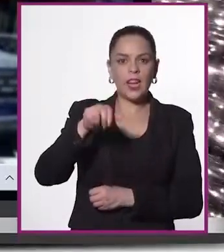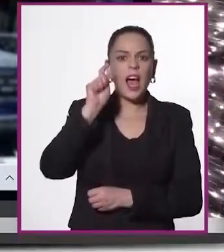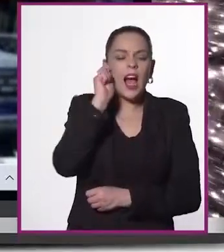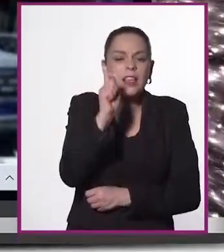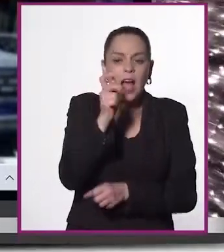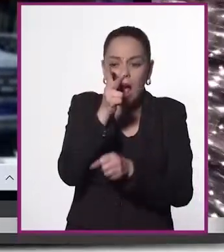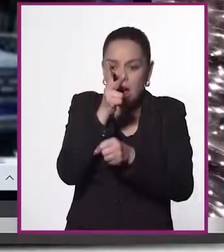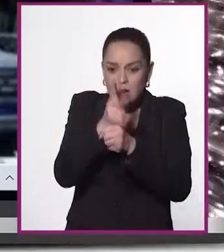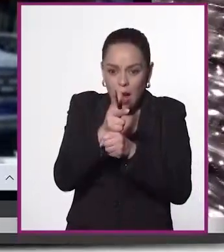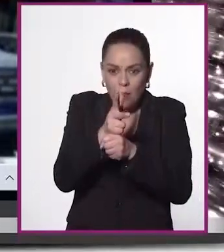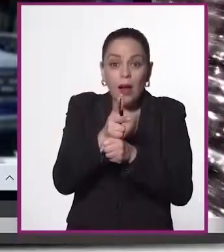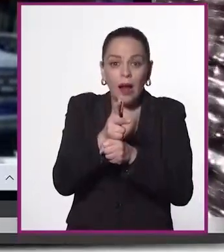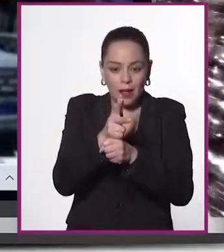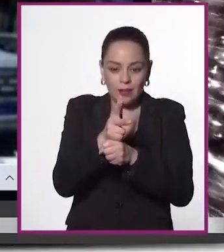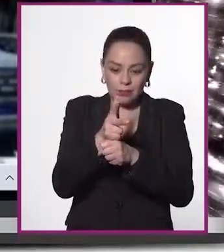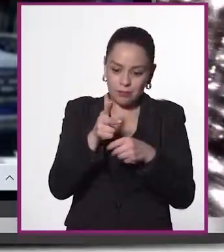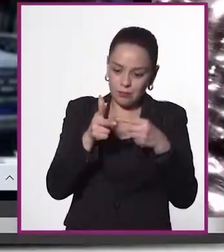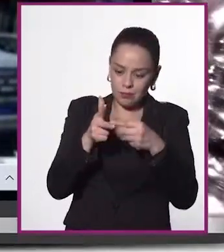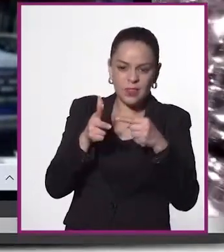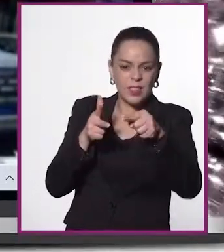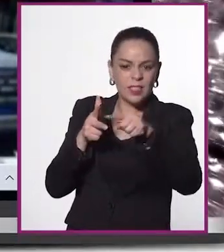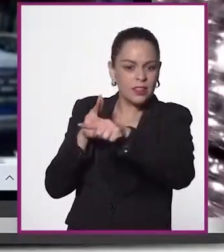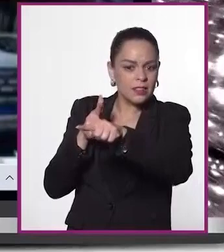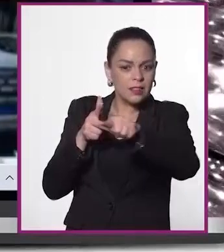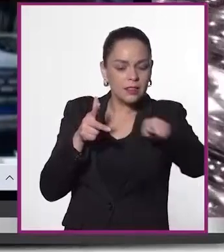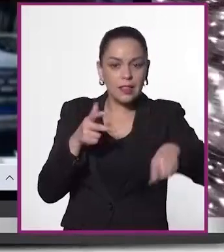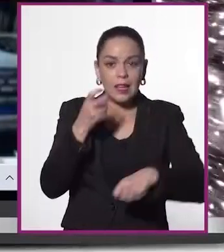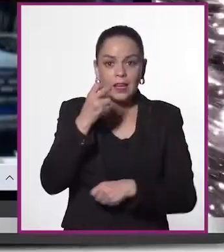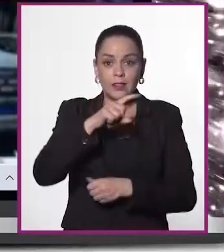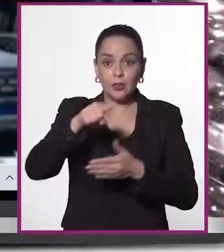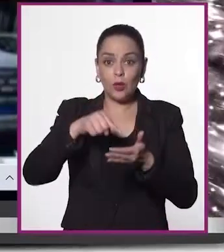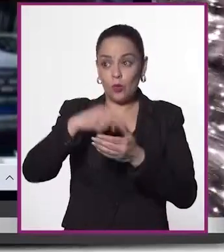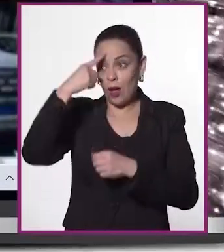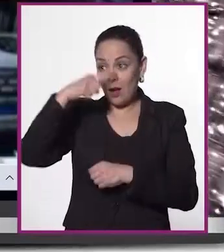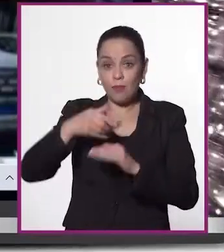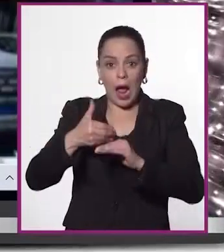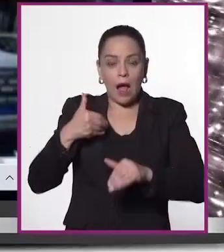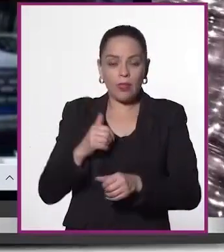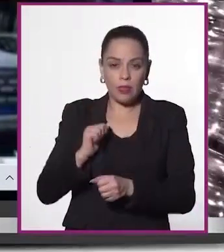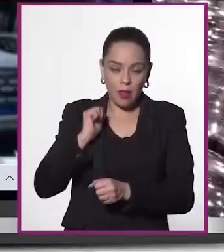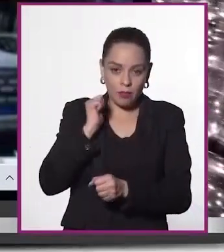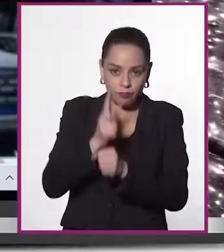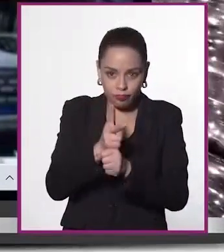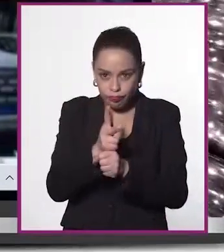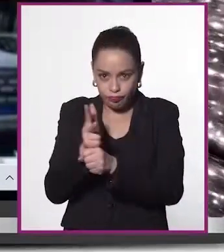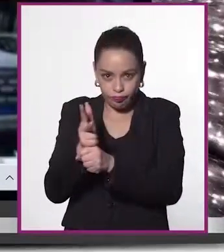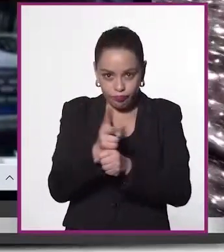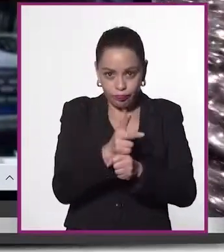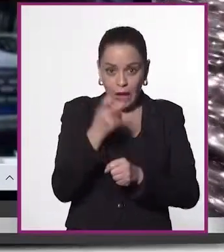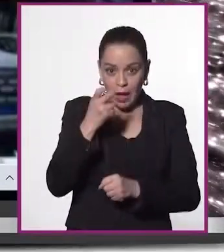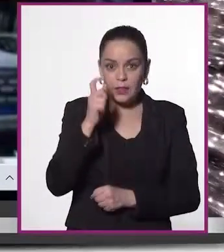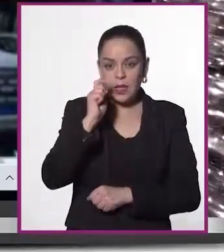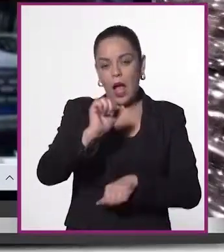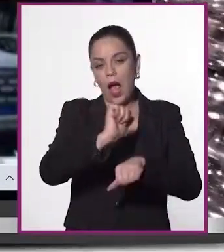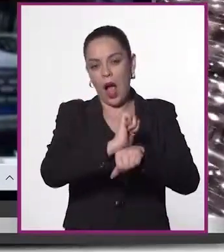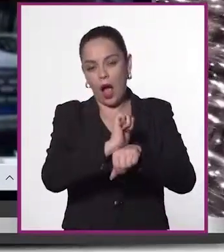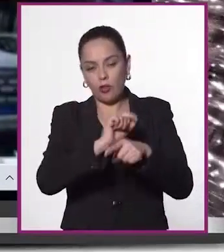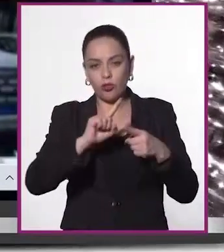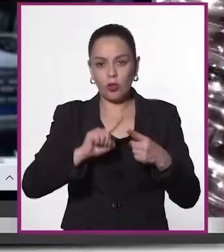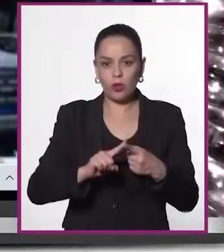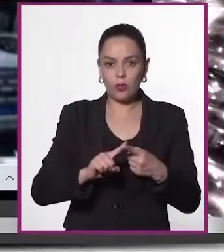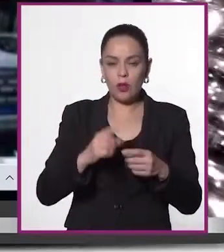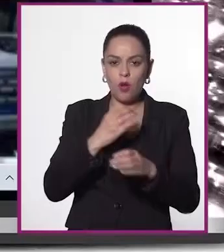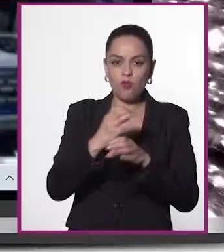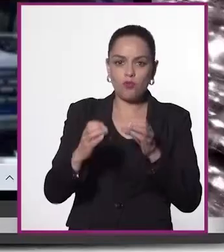que en semiótica llamamos el espacio profílmico. Y entonces, pues esto incluye a los actores, los